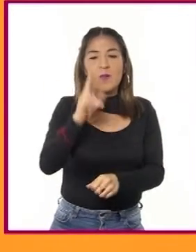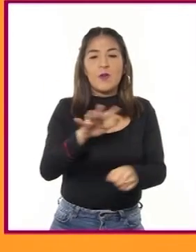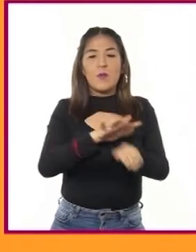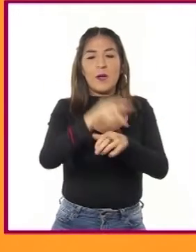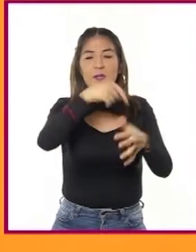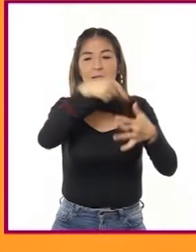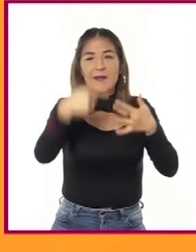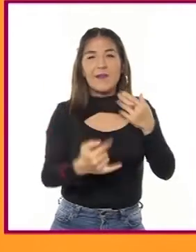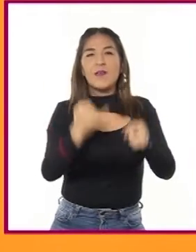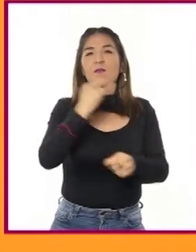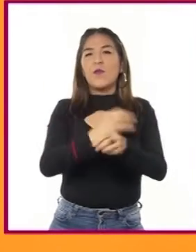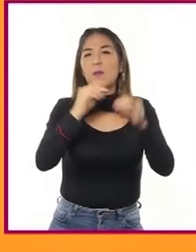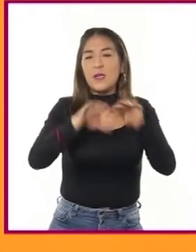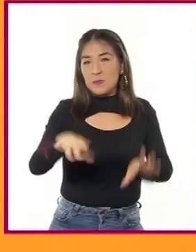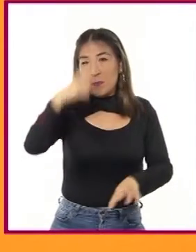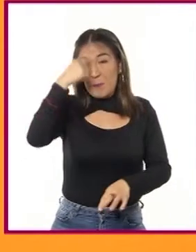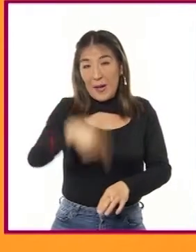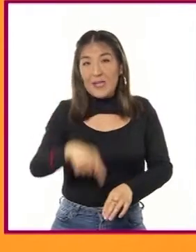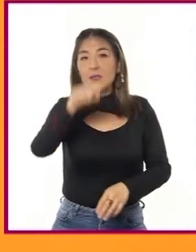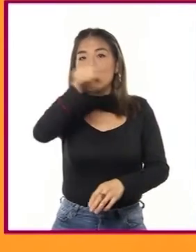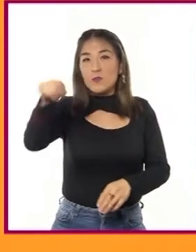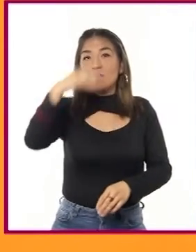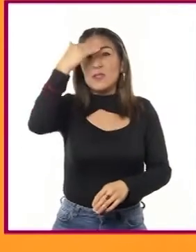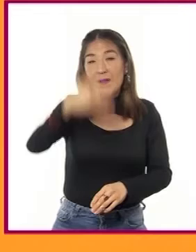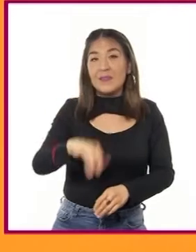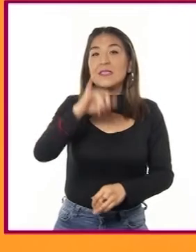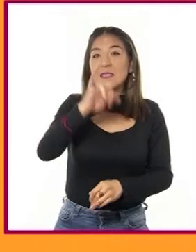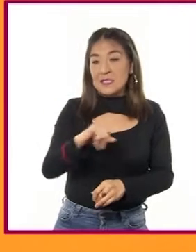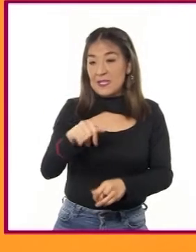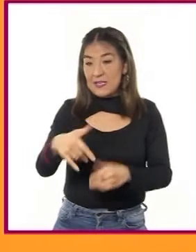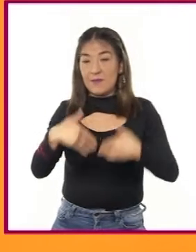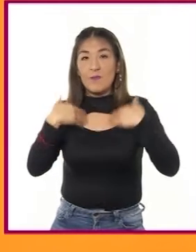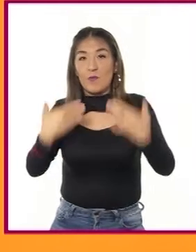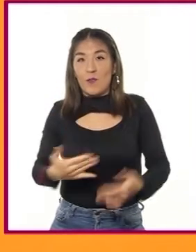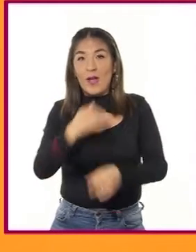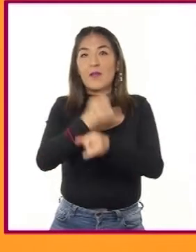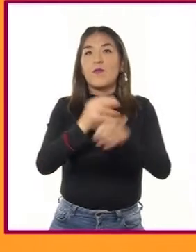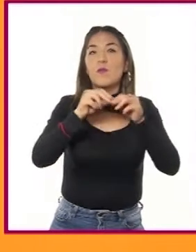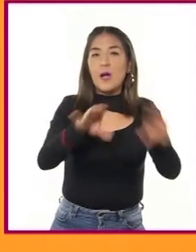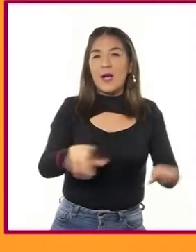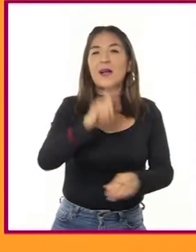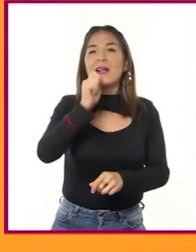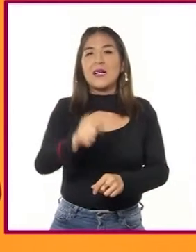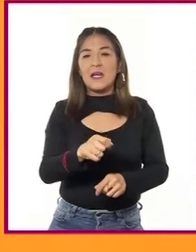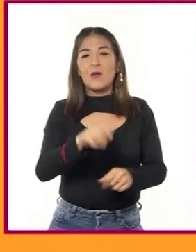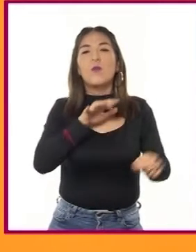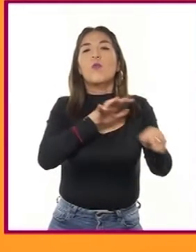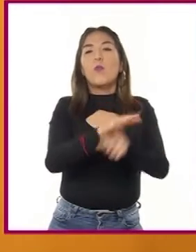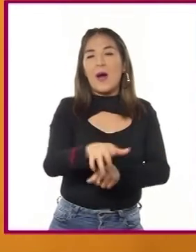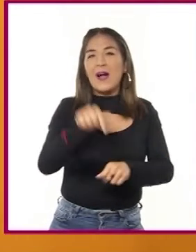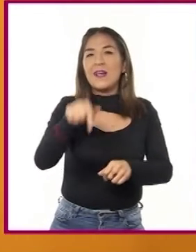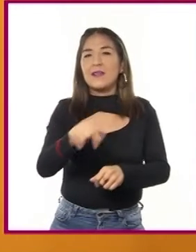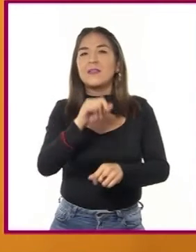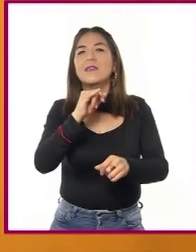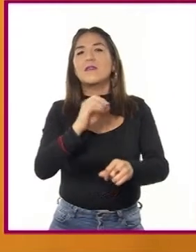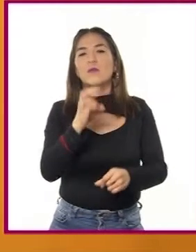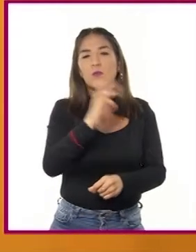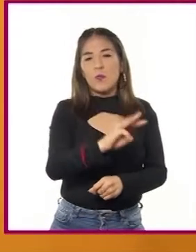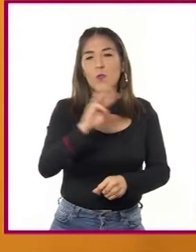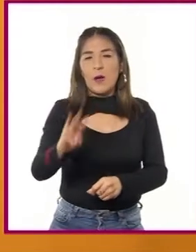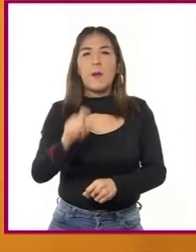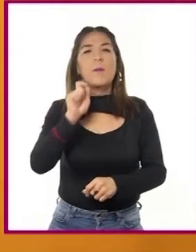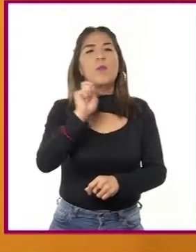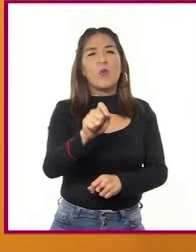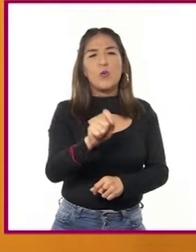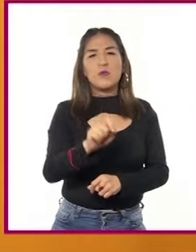pueden considerar para saber si nuestra información es confiable puede ser el tipo de sitio. .edu,